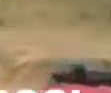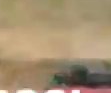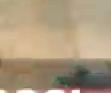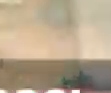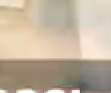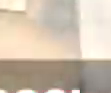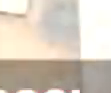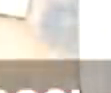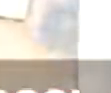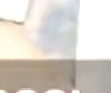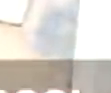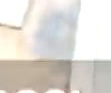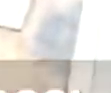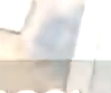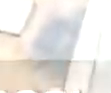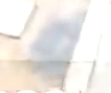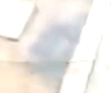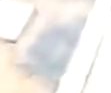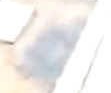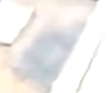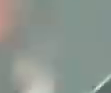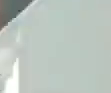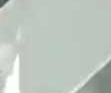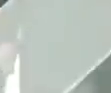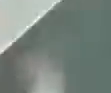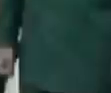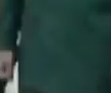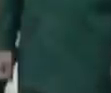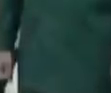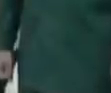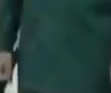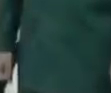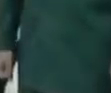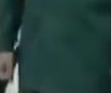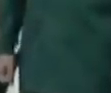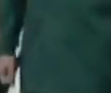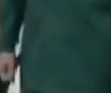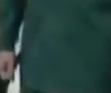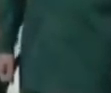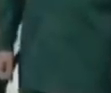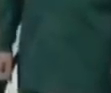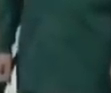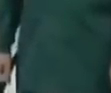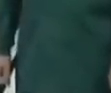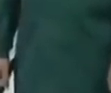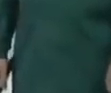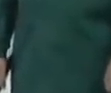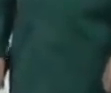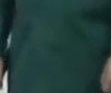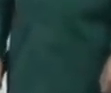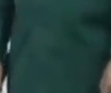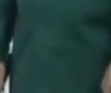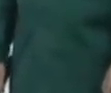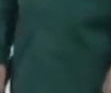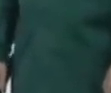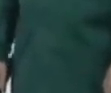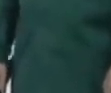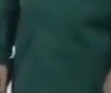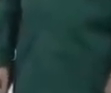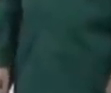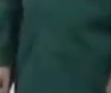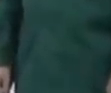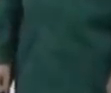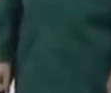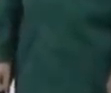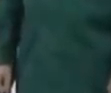Año Nuevo 2022! Ya en esta etapa de cierre de un año exitoso